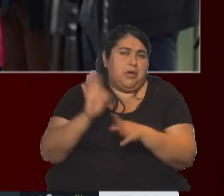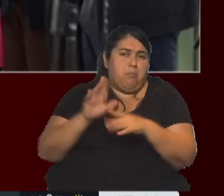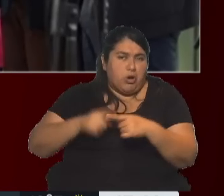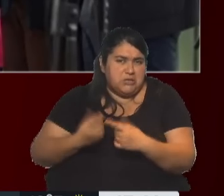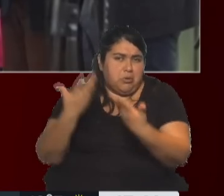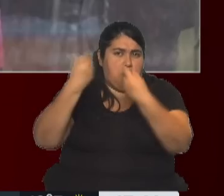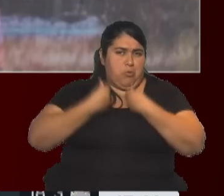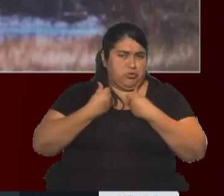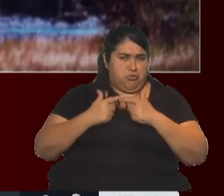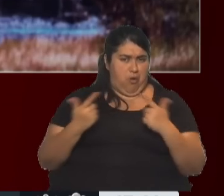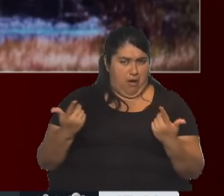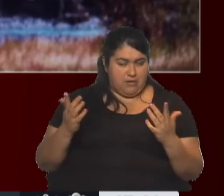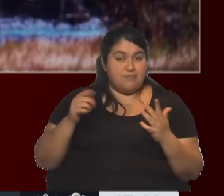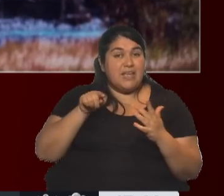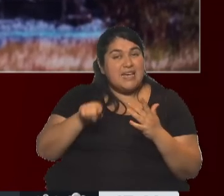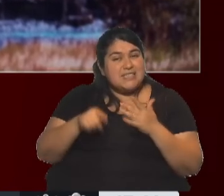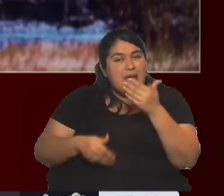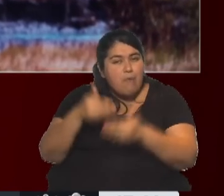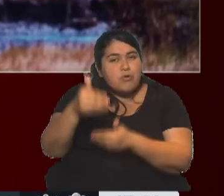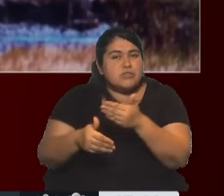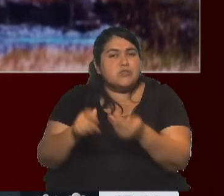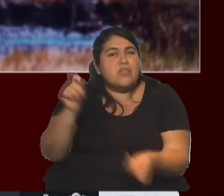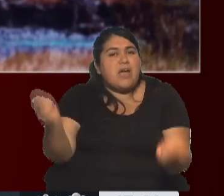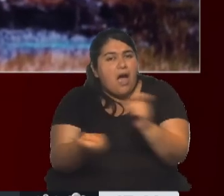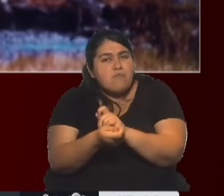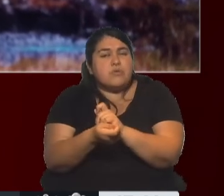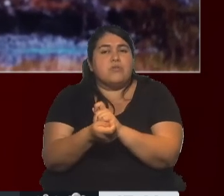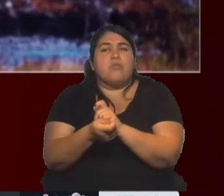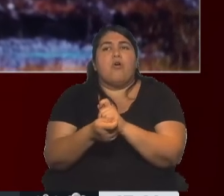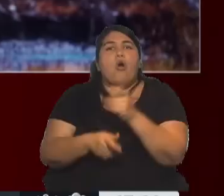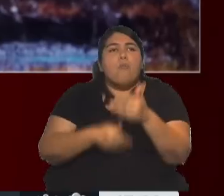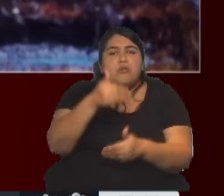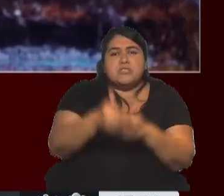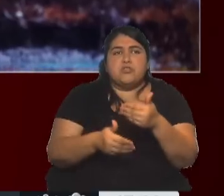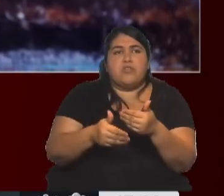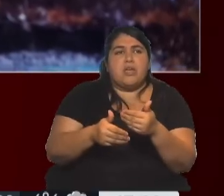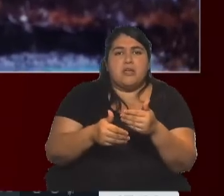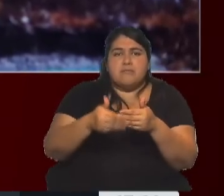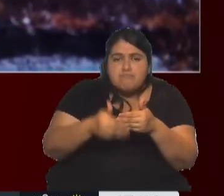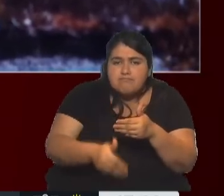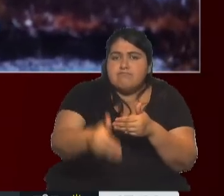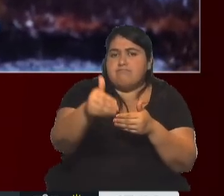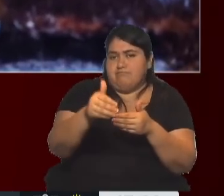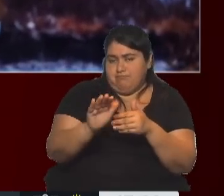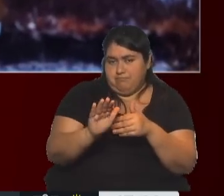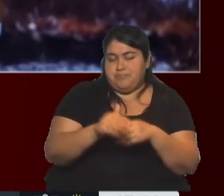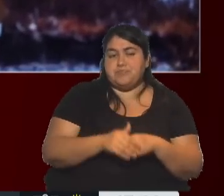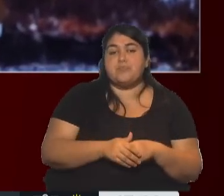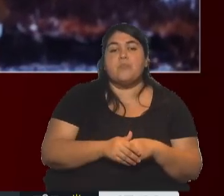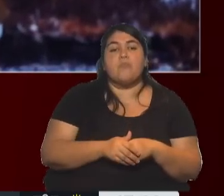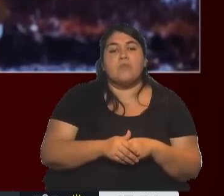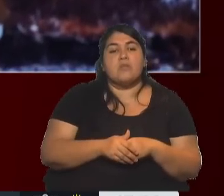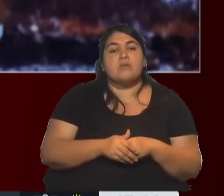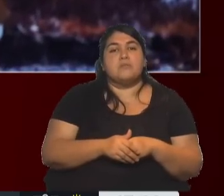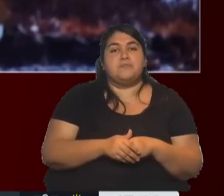podían llevar adelante un proceso de cambio, de transformación, como se había pensado a principios en octubre del 19 con el